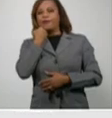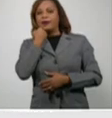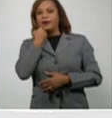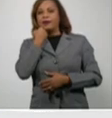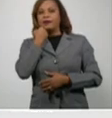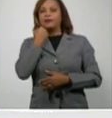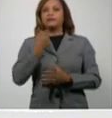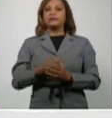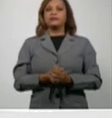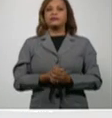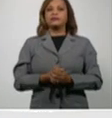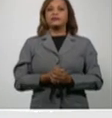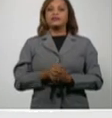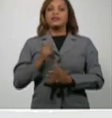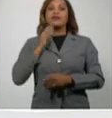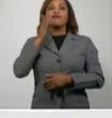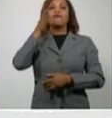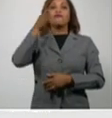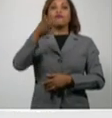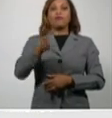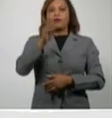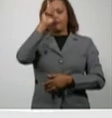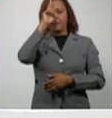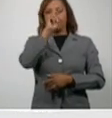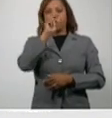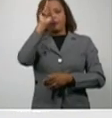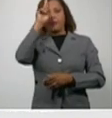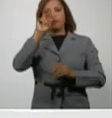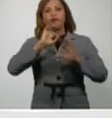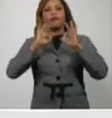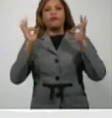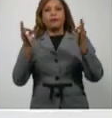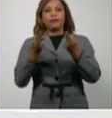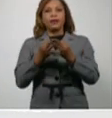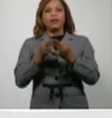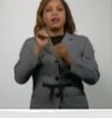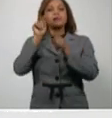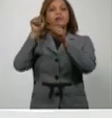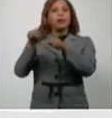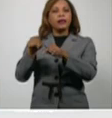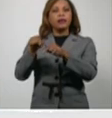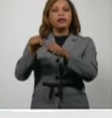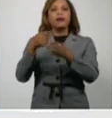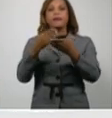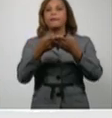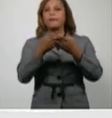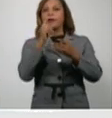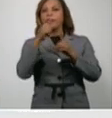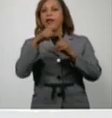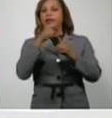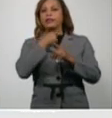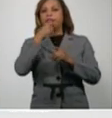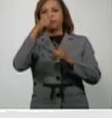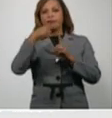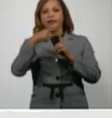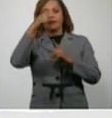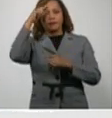área de salud, se le hizo el test de antígenos, se vio que era positiva, se